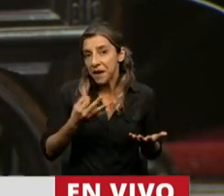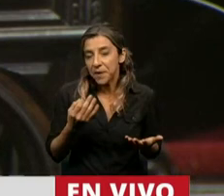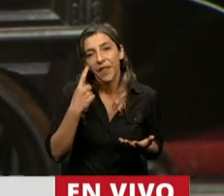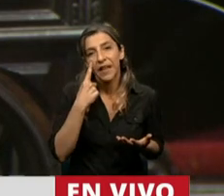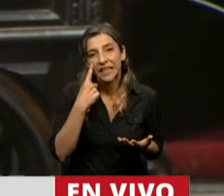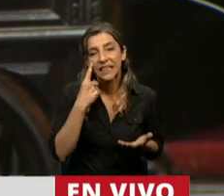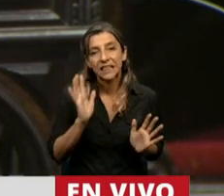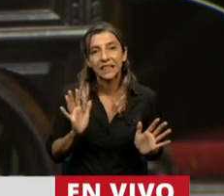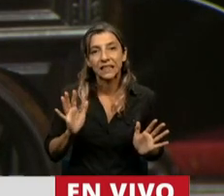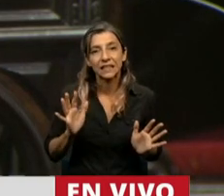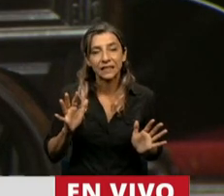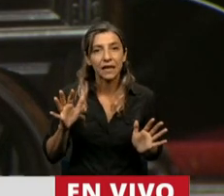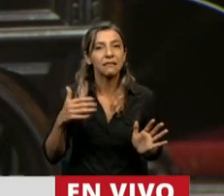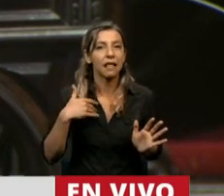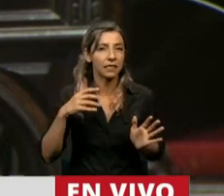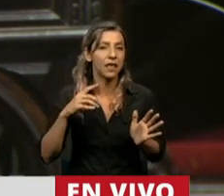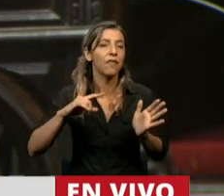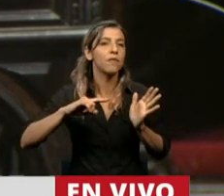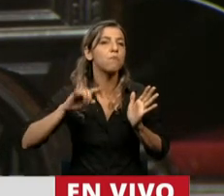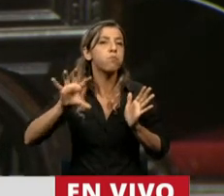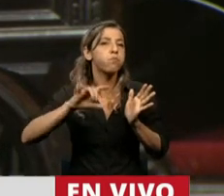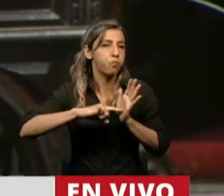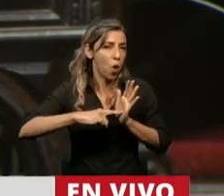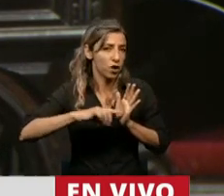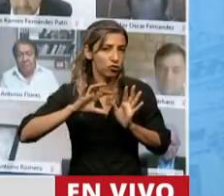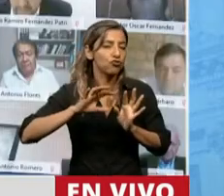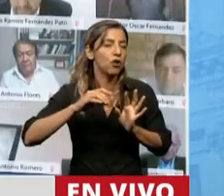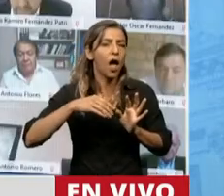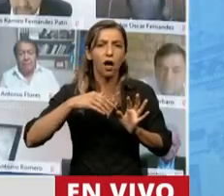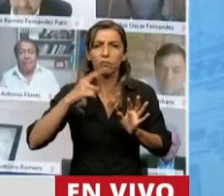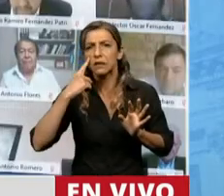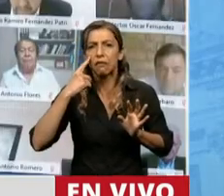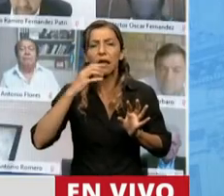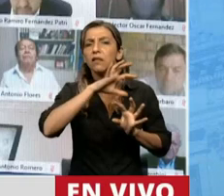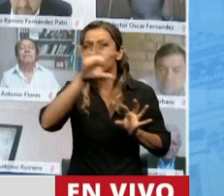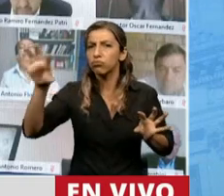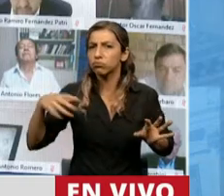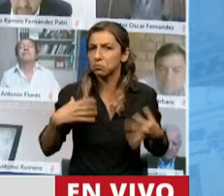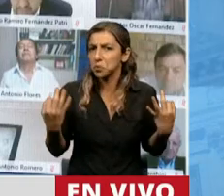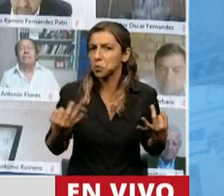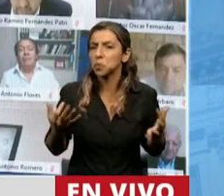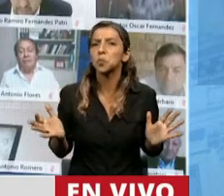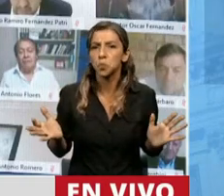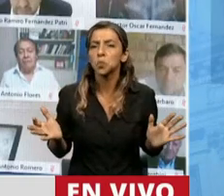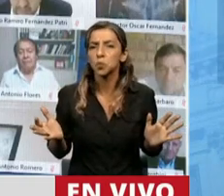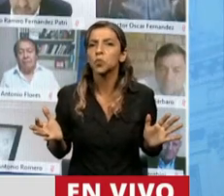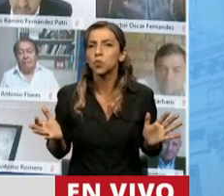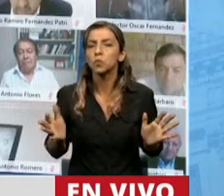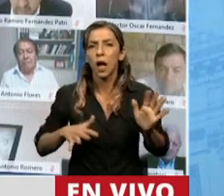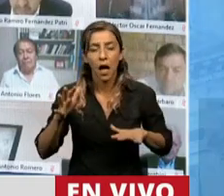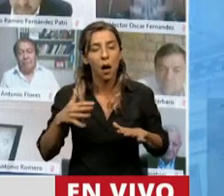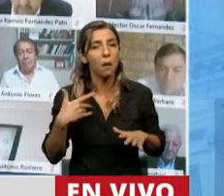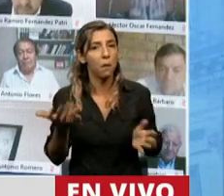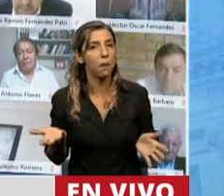intendentes del conurbano tienen ese desafío de asumir la descentralización sin los recursos y de